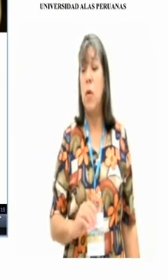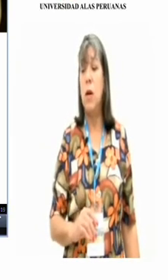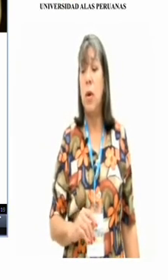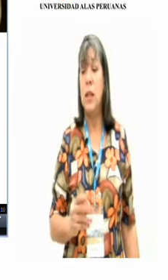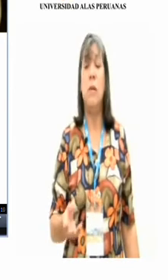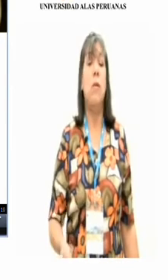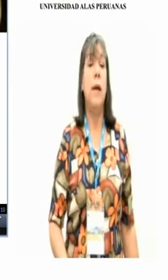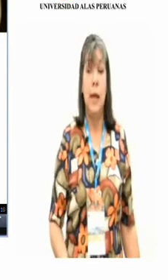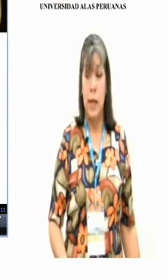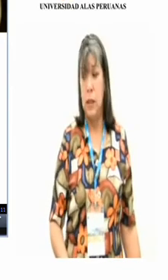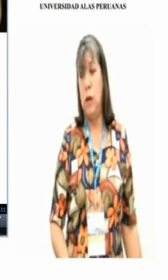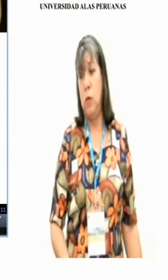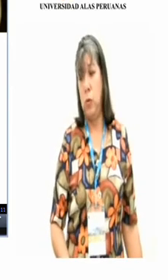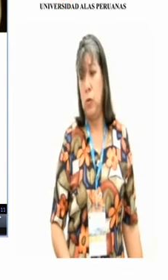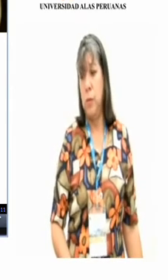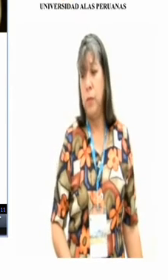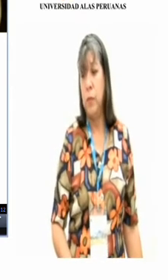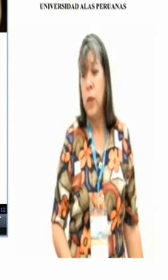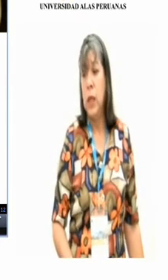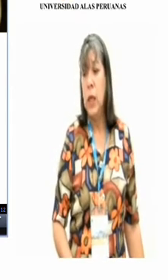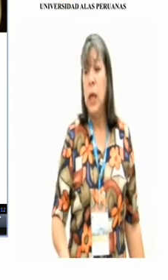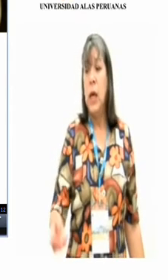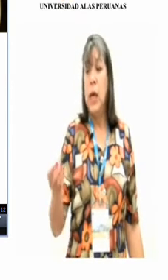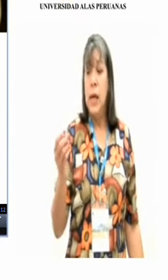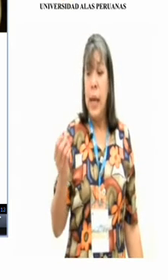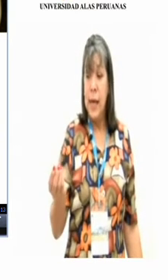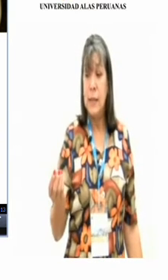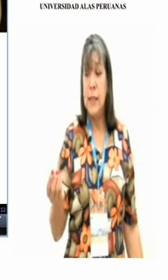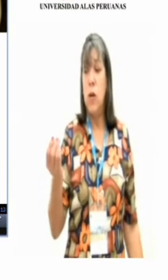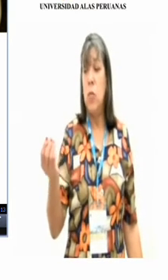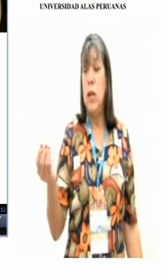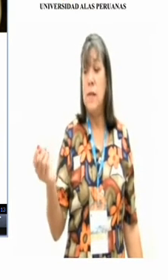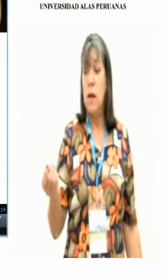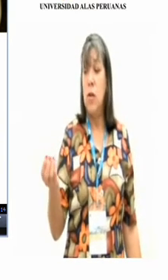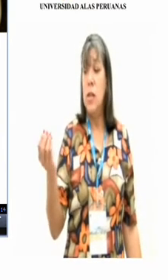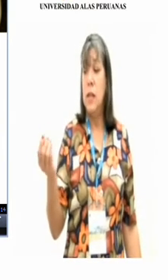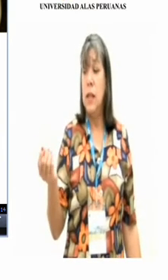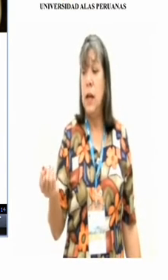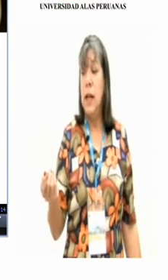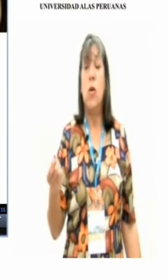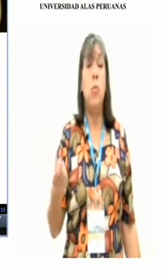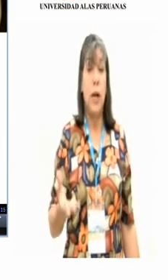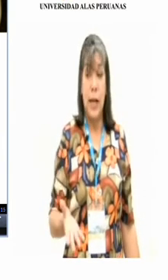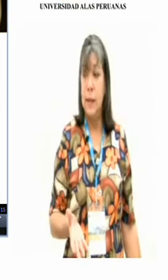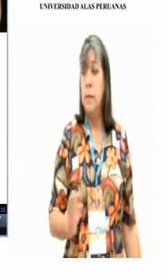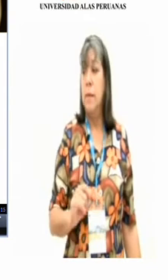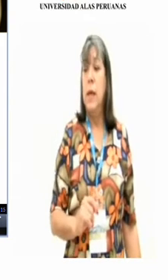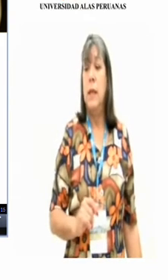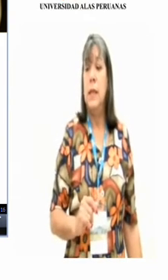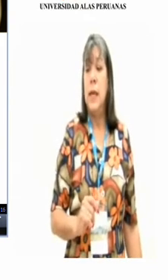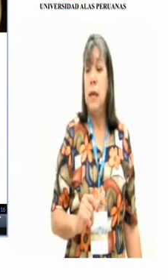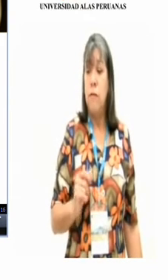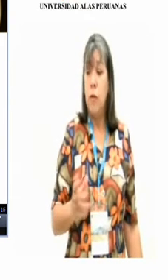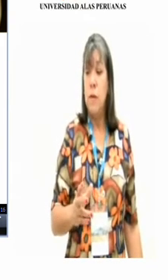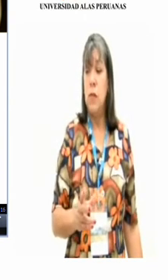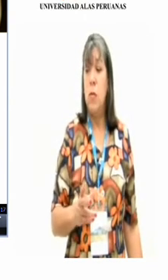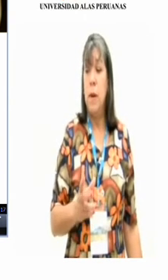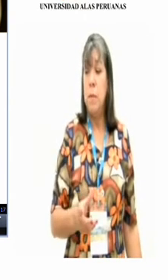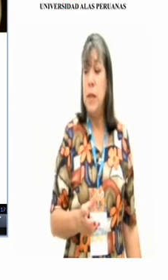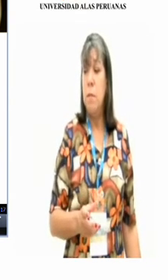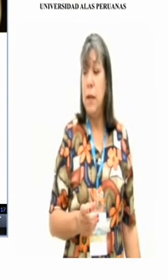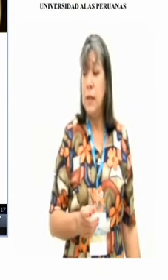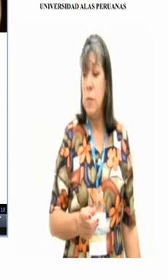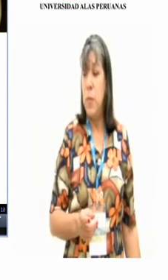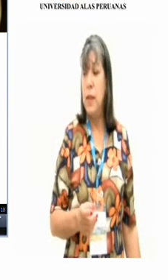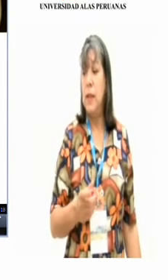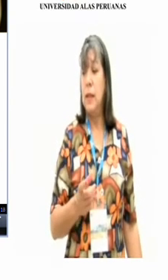de aprendizaje colaborativo, entre otros. Es así como el desarrollo de Internet como red de